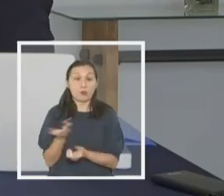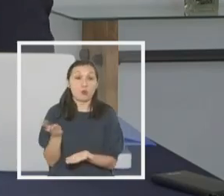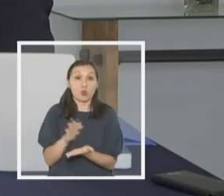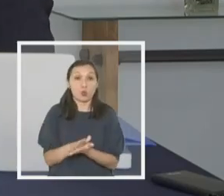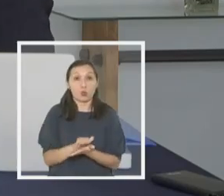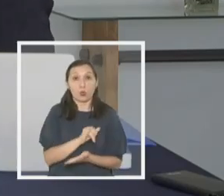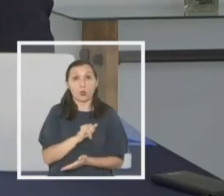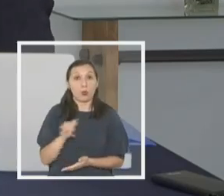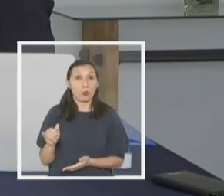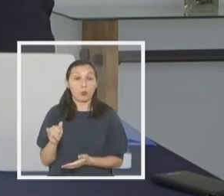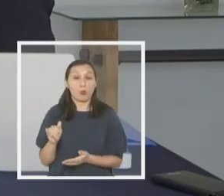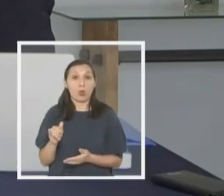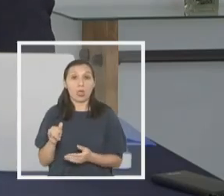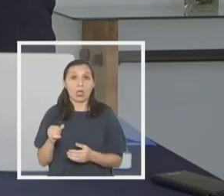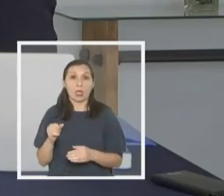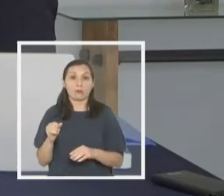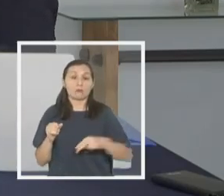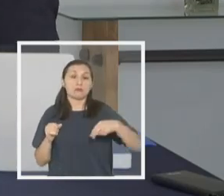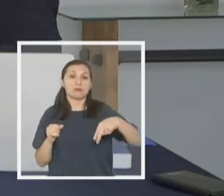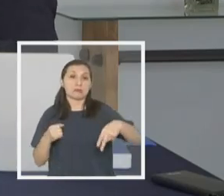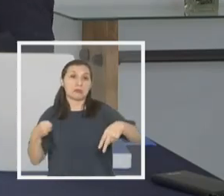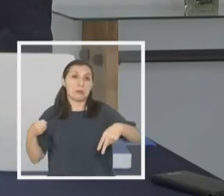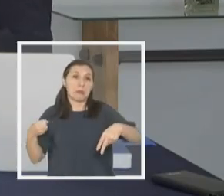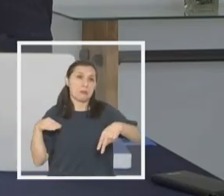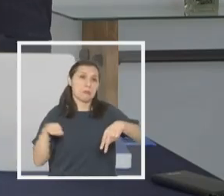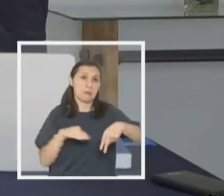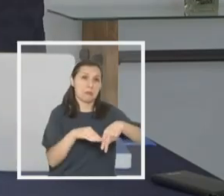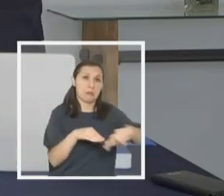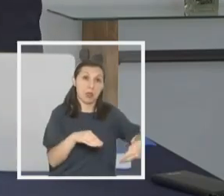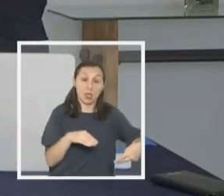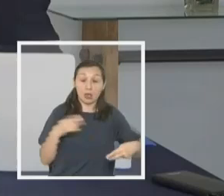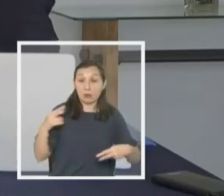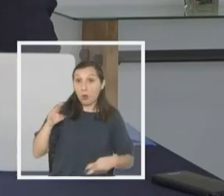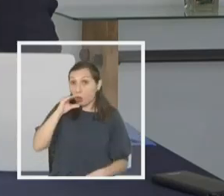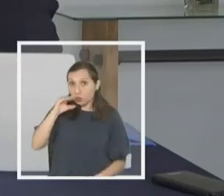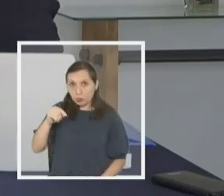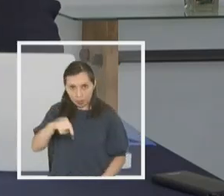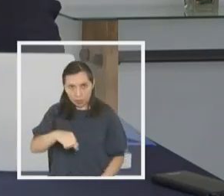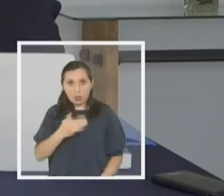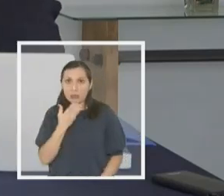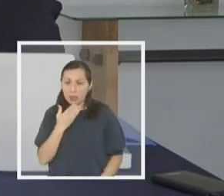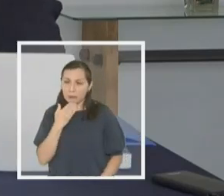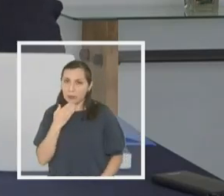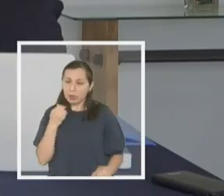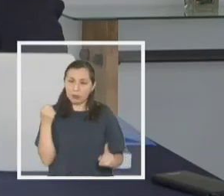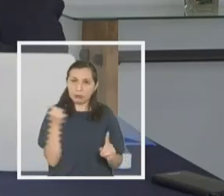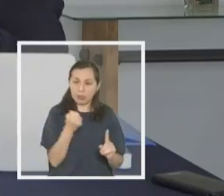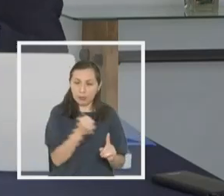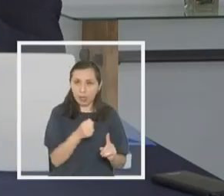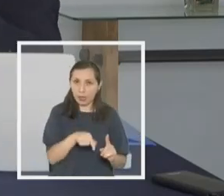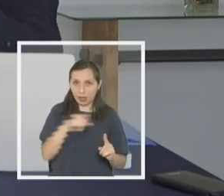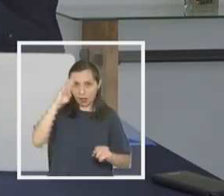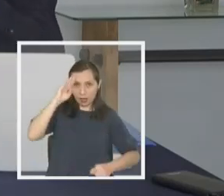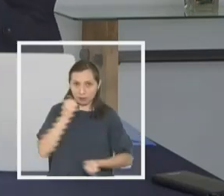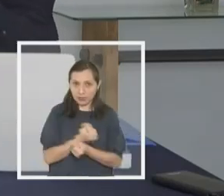luego claramente de ser atropellado de forma cobarde. En Concepción. Acá también han habido agresiones a carabineros, vale